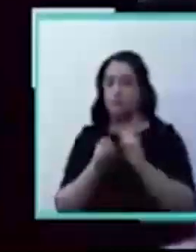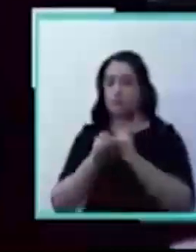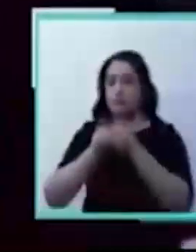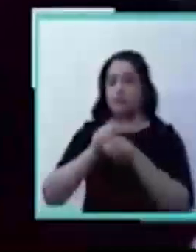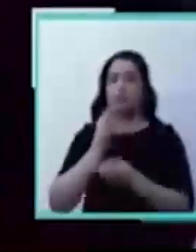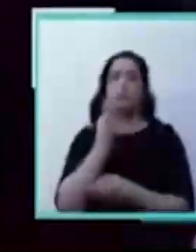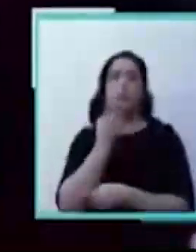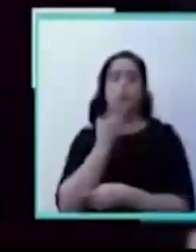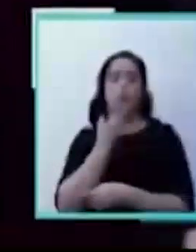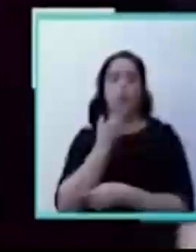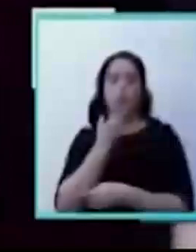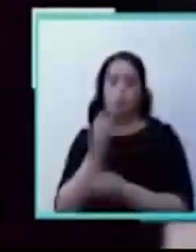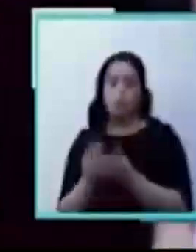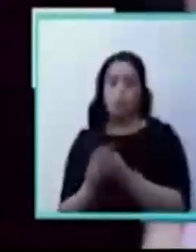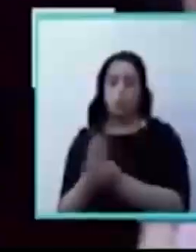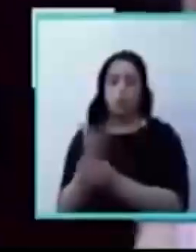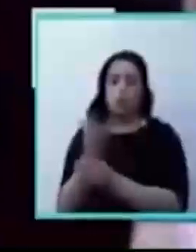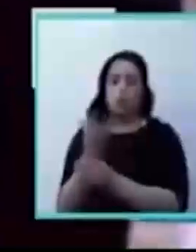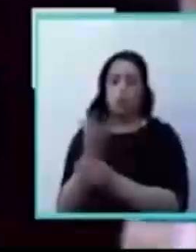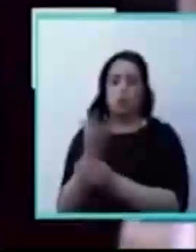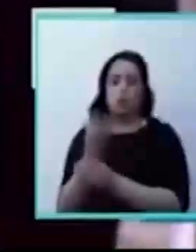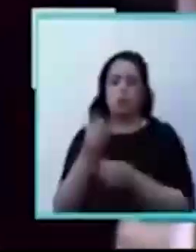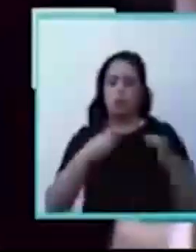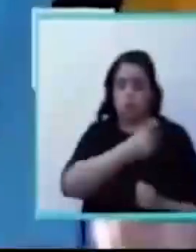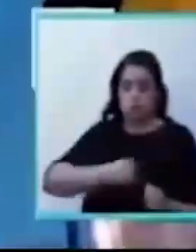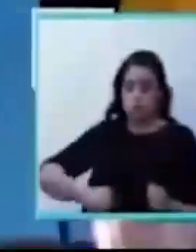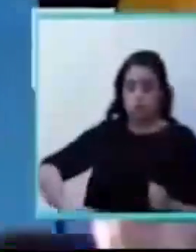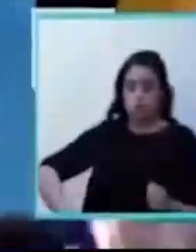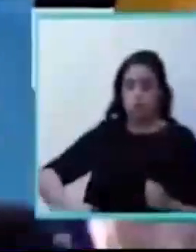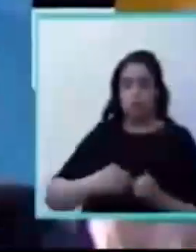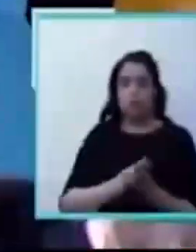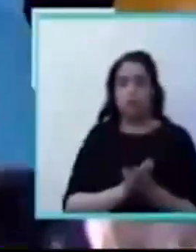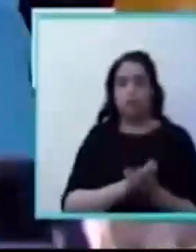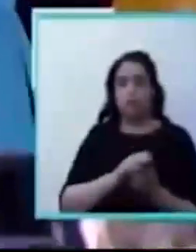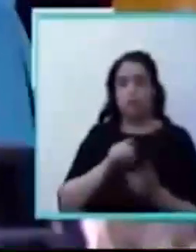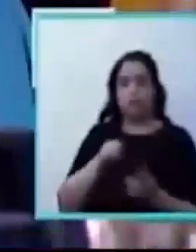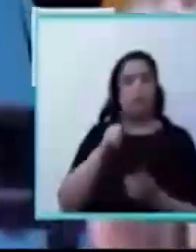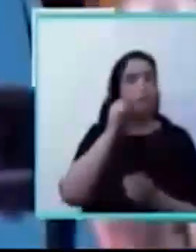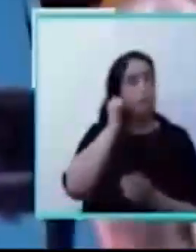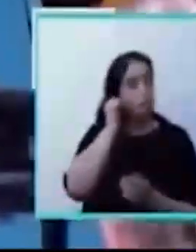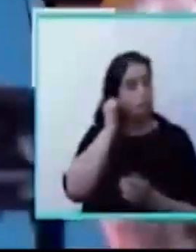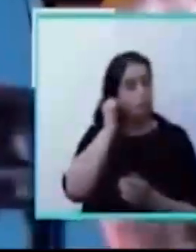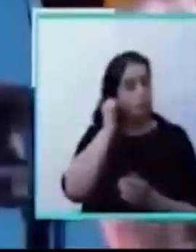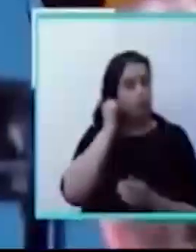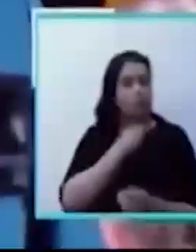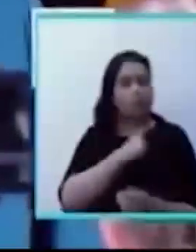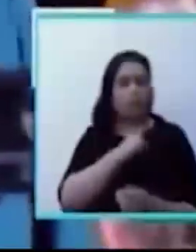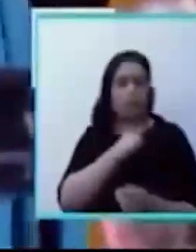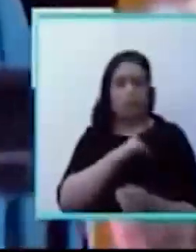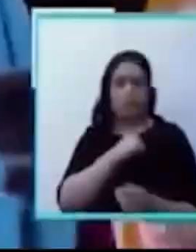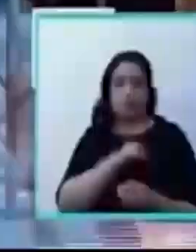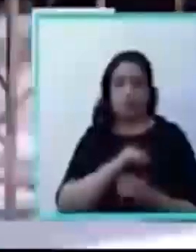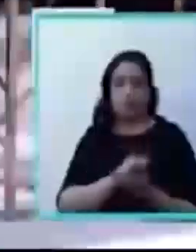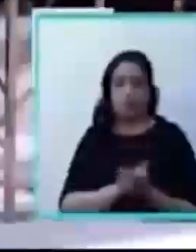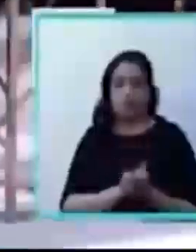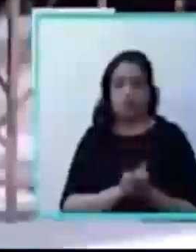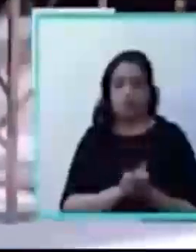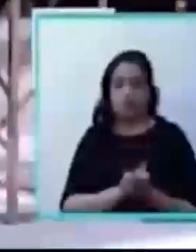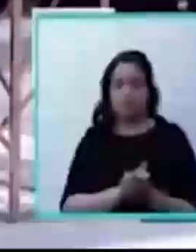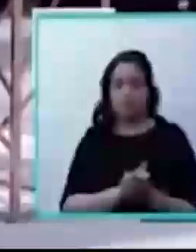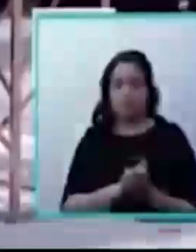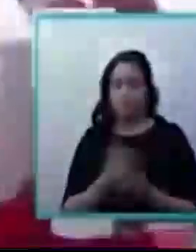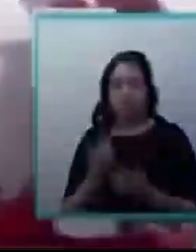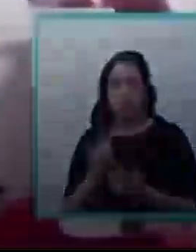la presidencia en la historia del país centroamericano, un hecho que destacó en las primeras palabras de